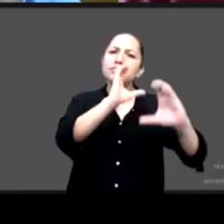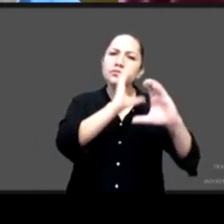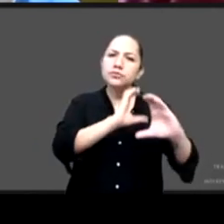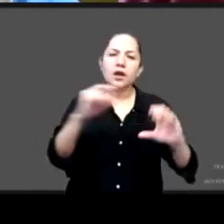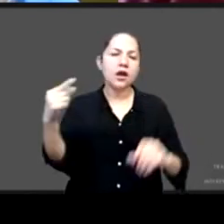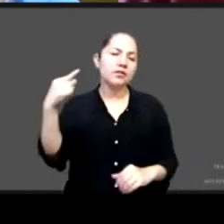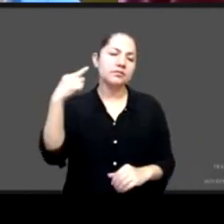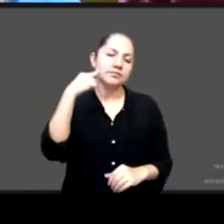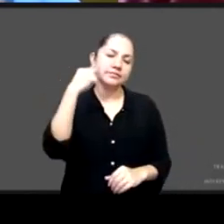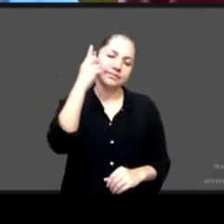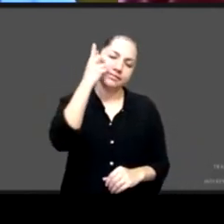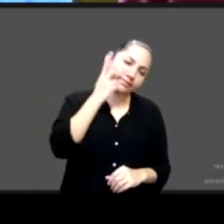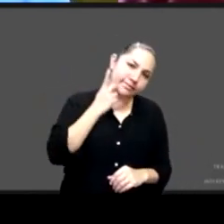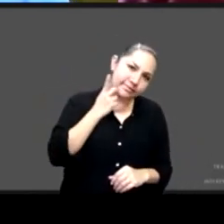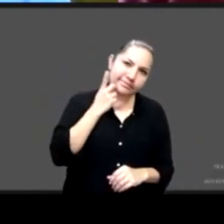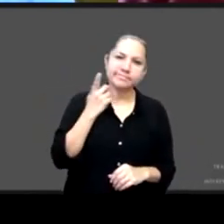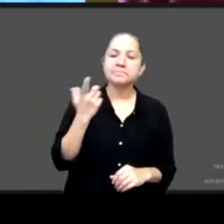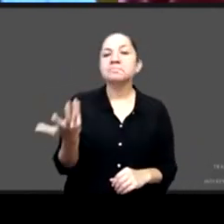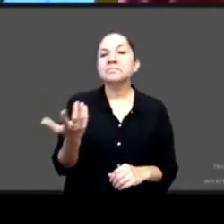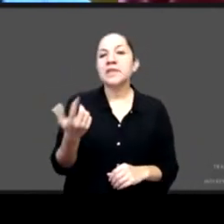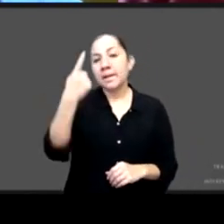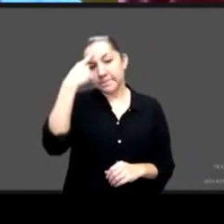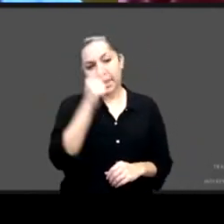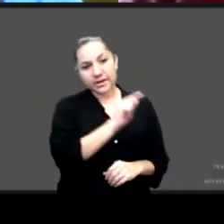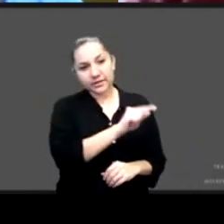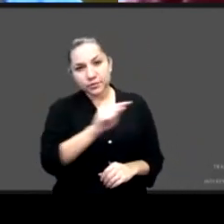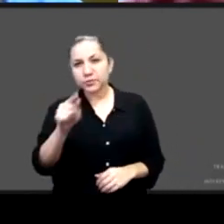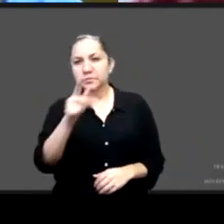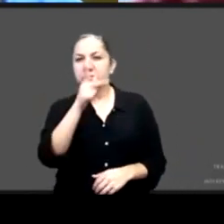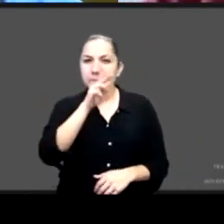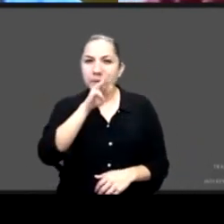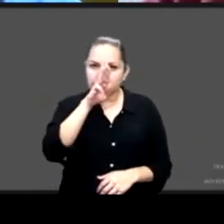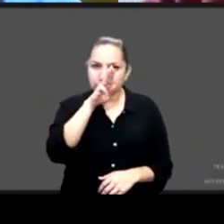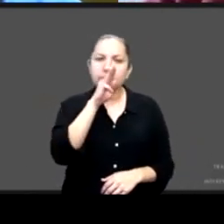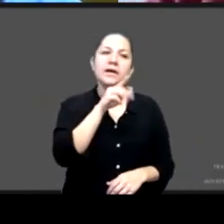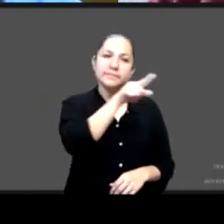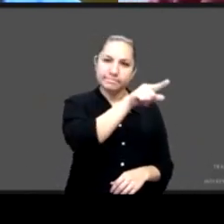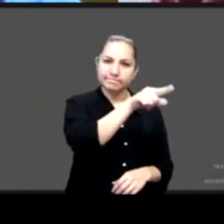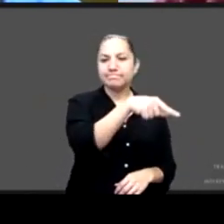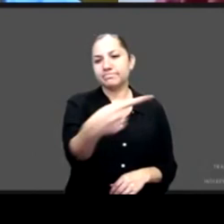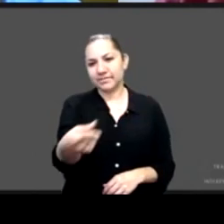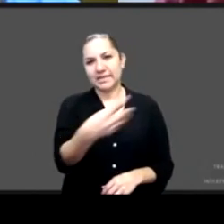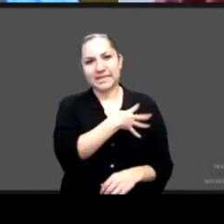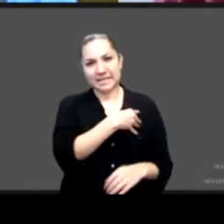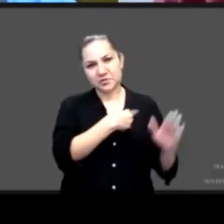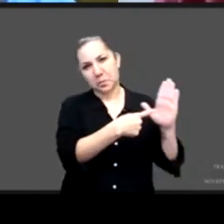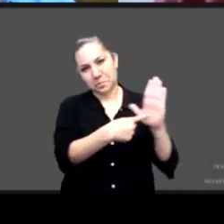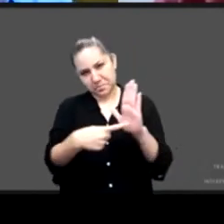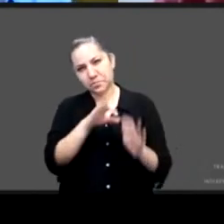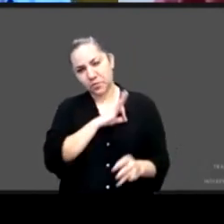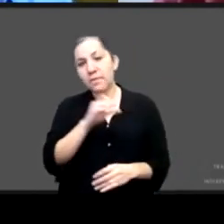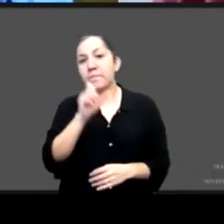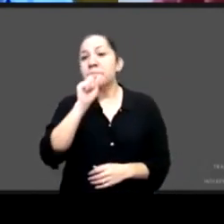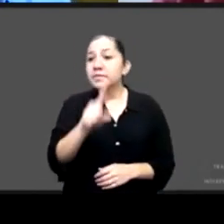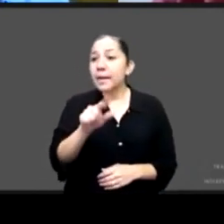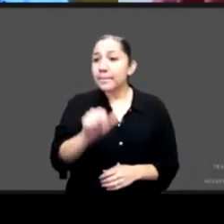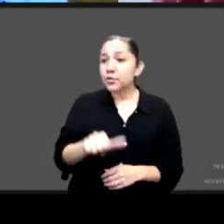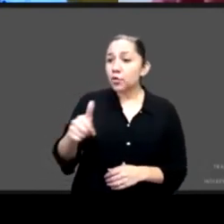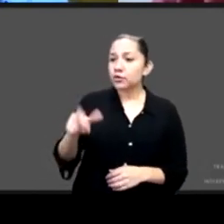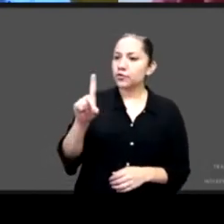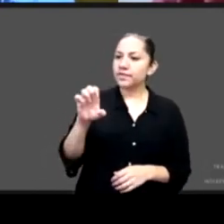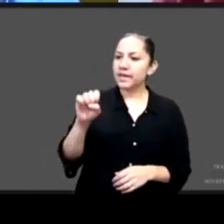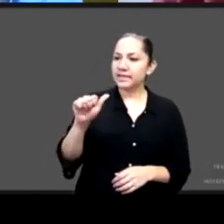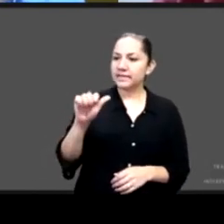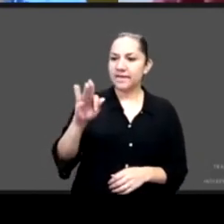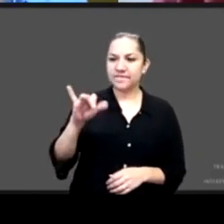papás. Y también hay 65 retos. ¿En qué consisten los retos? Pues en pequeños desafíos que se ponen a las infancias,